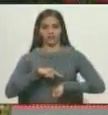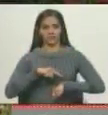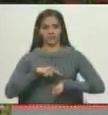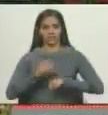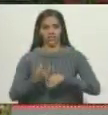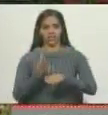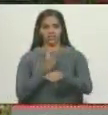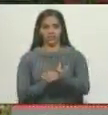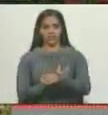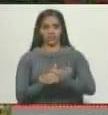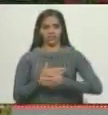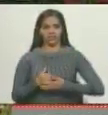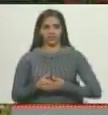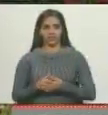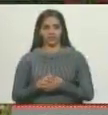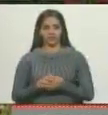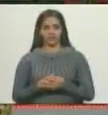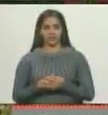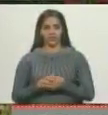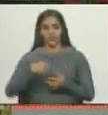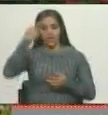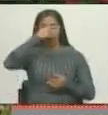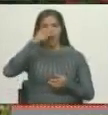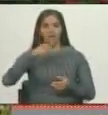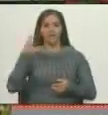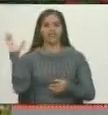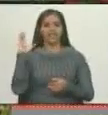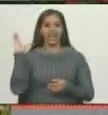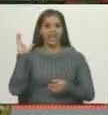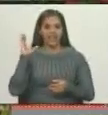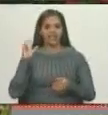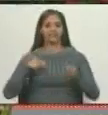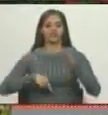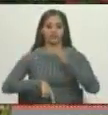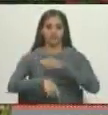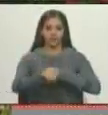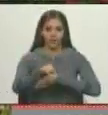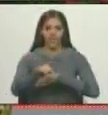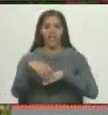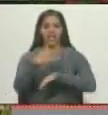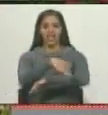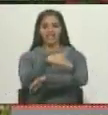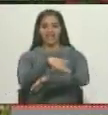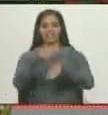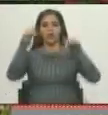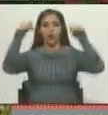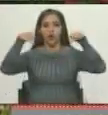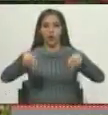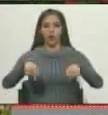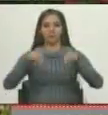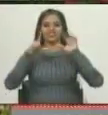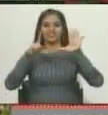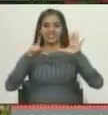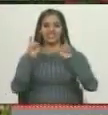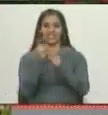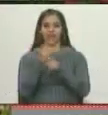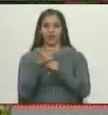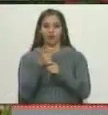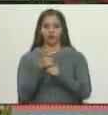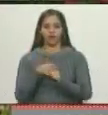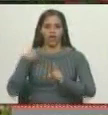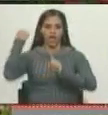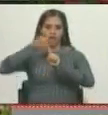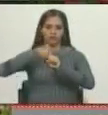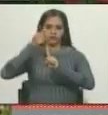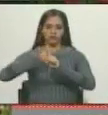anticipación. El pueblo de Caracas se lanzó a las calles hoy 7 de agosto a dar su batalla de Boyacá en las calles